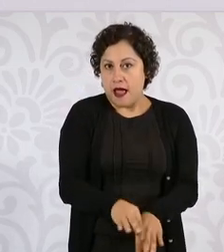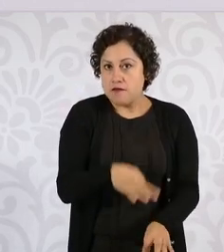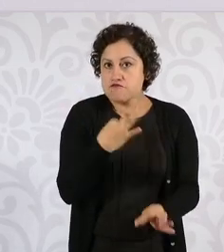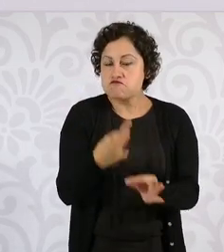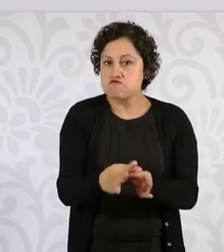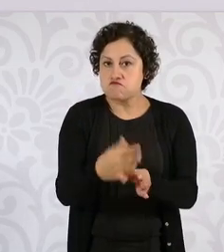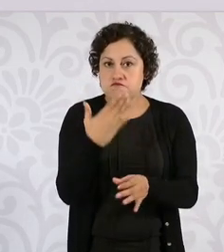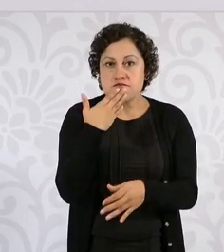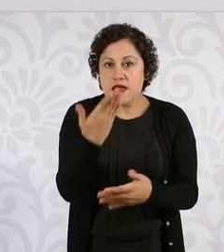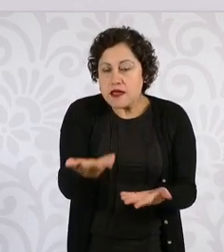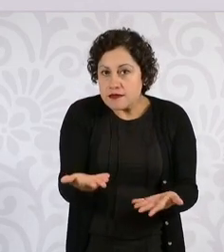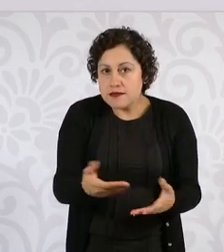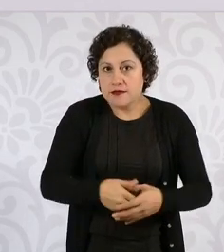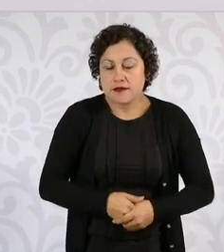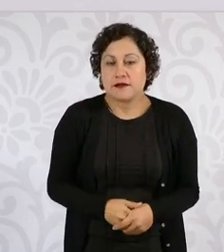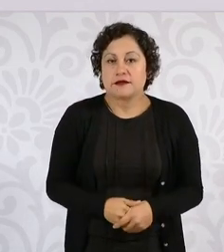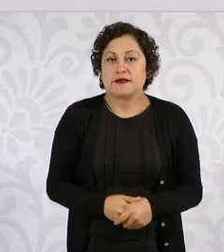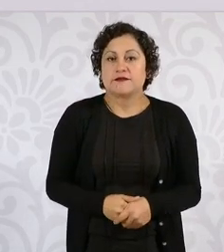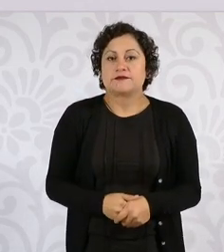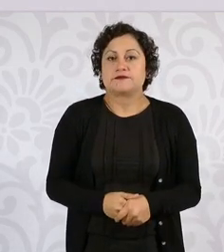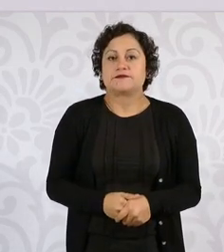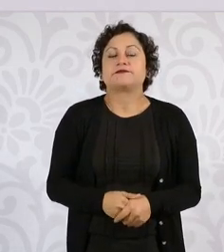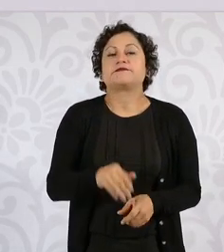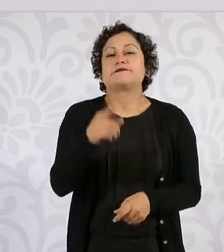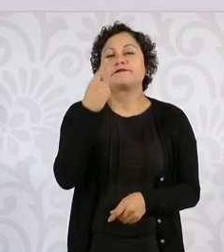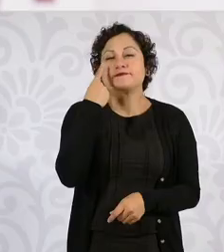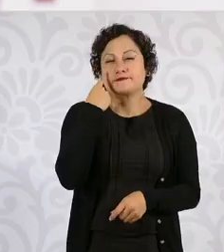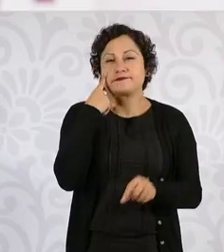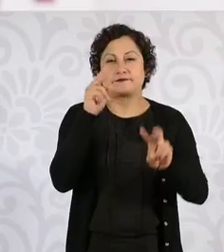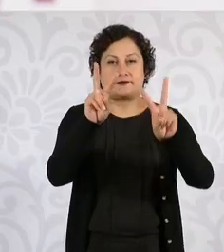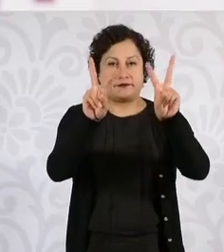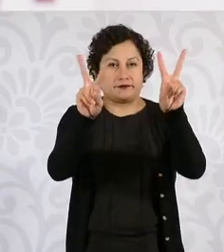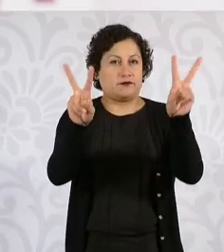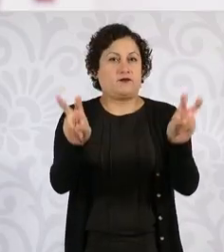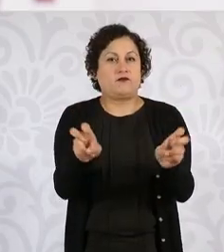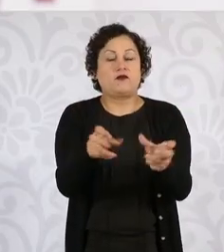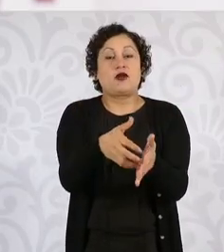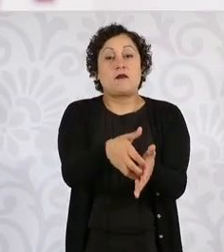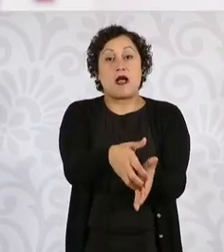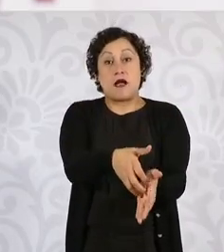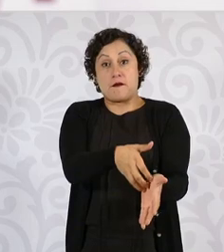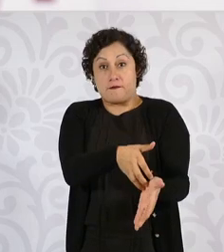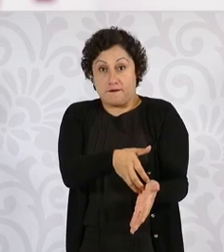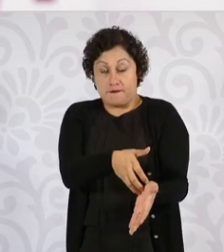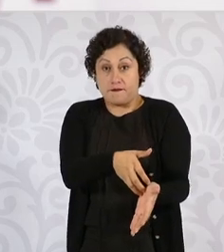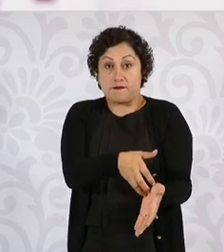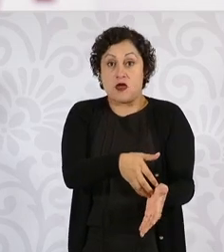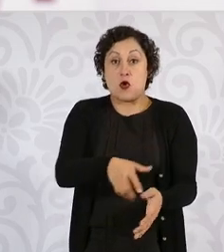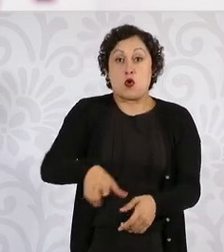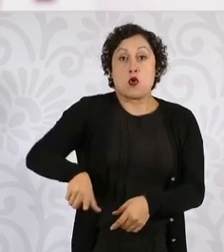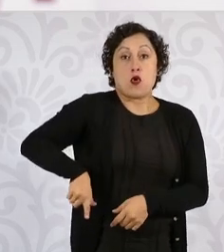es que lo que llamamos austeridad republicana, que quiere decir